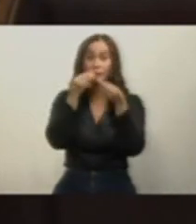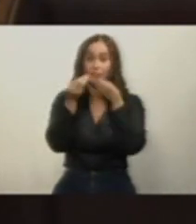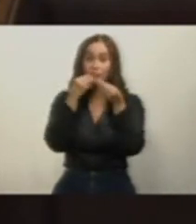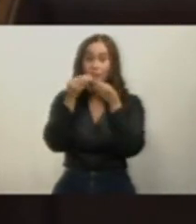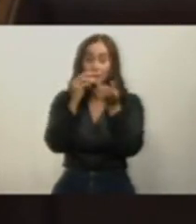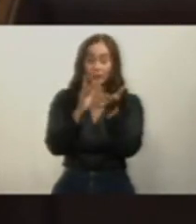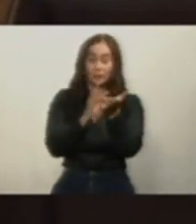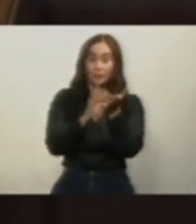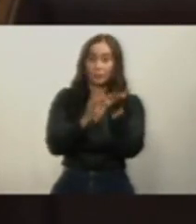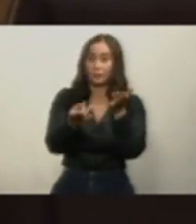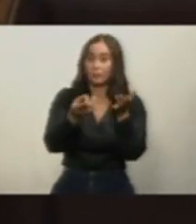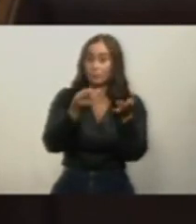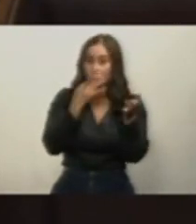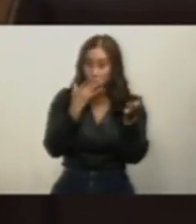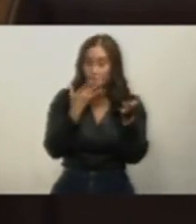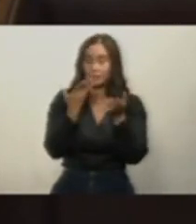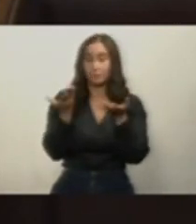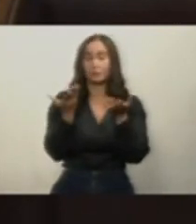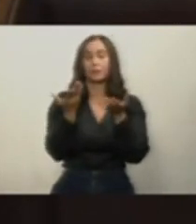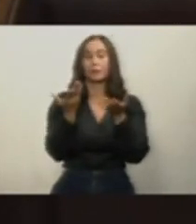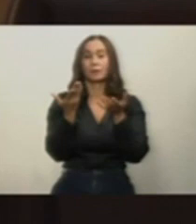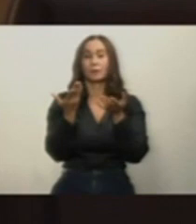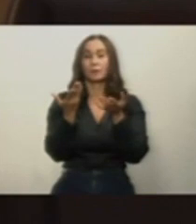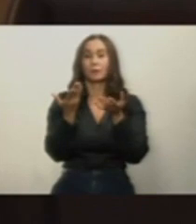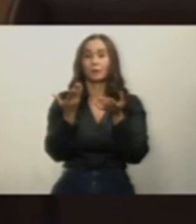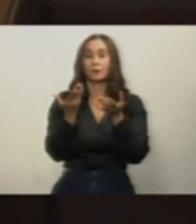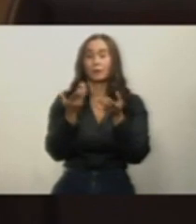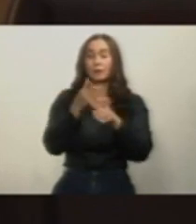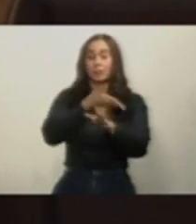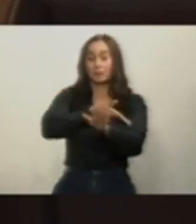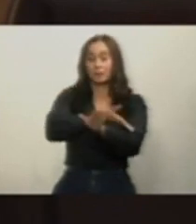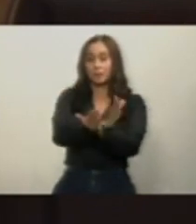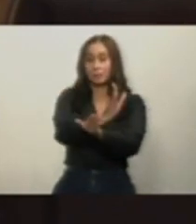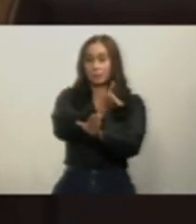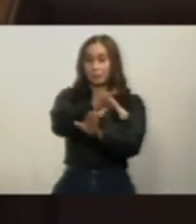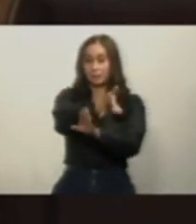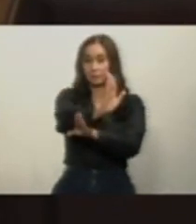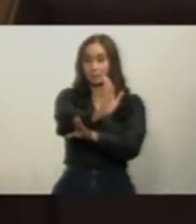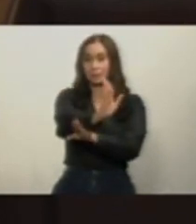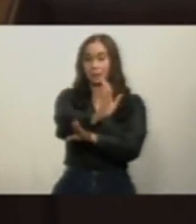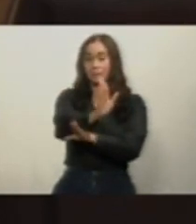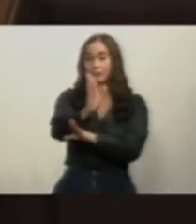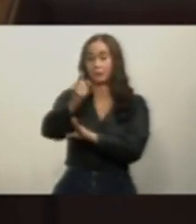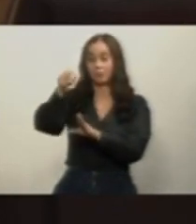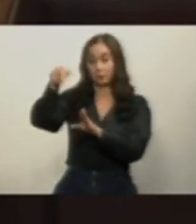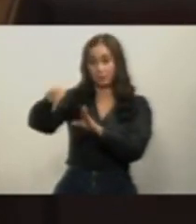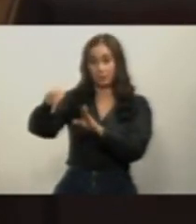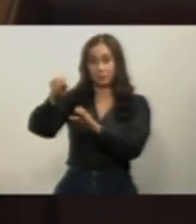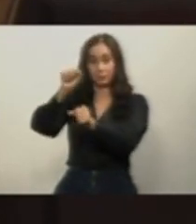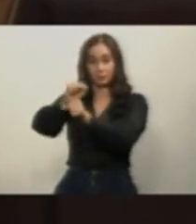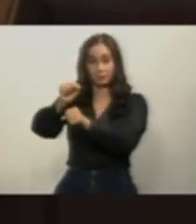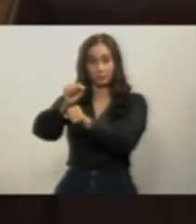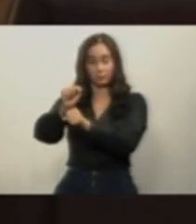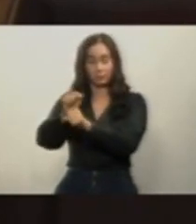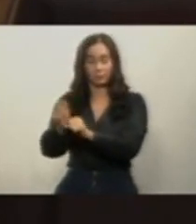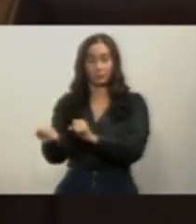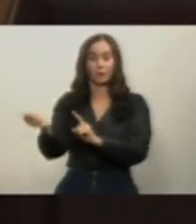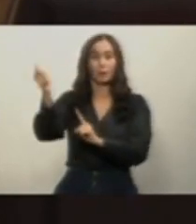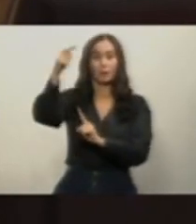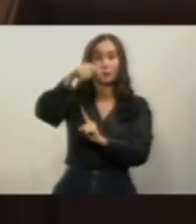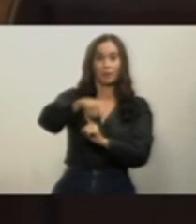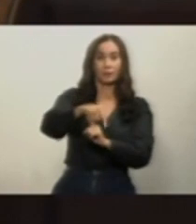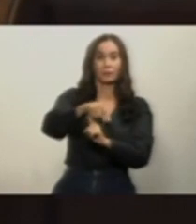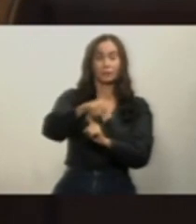médicos y farmacéuticos y estén en tránsito hacia y desde sus lugares de trabajo siempre que